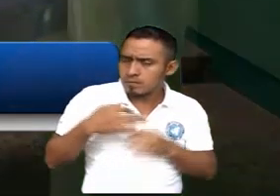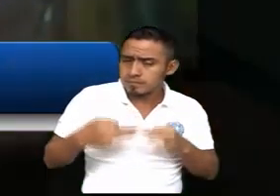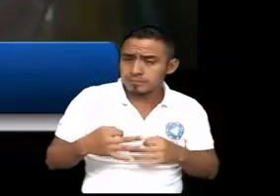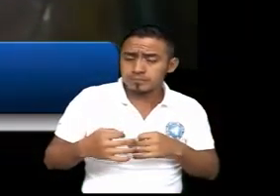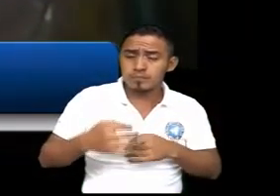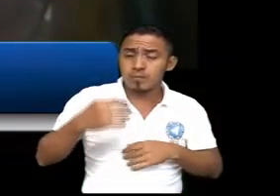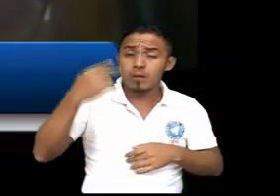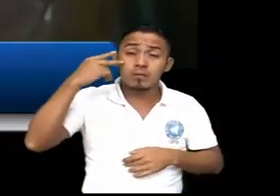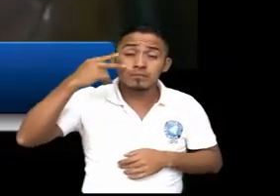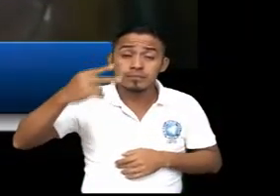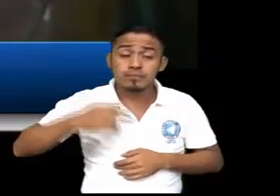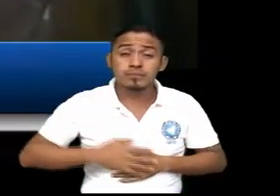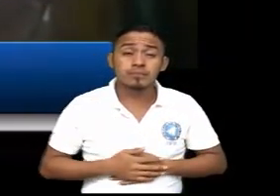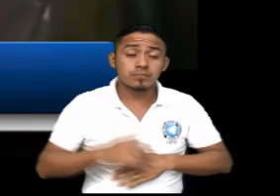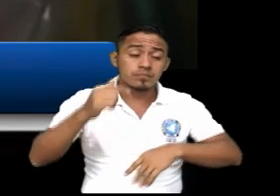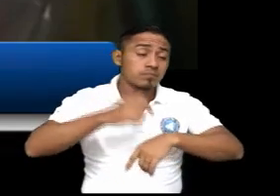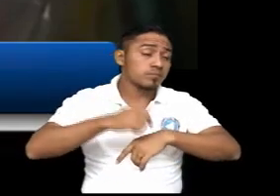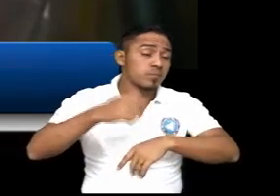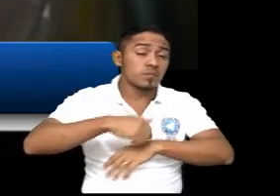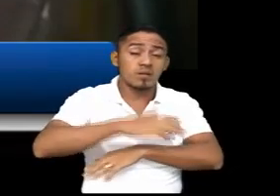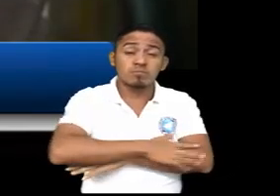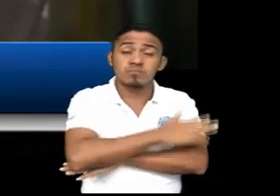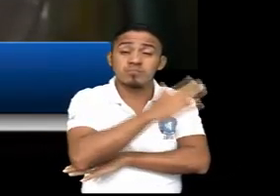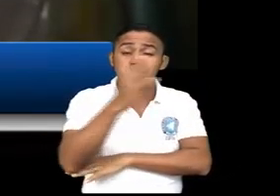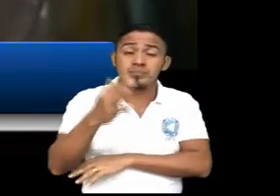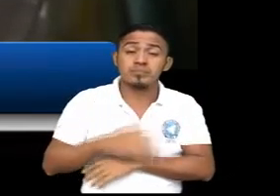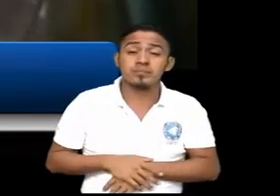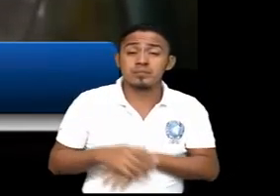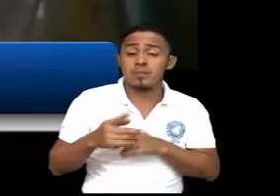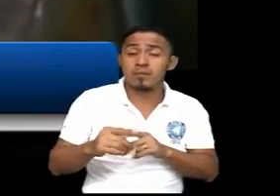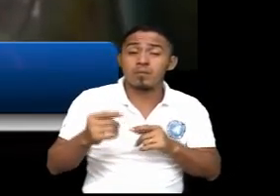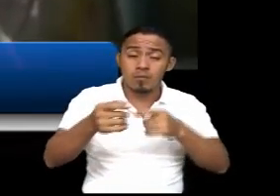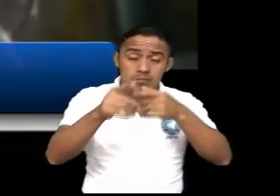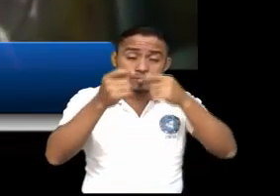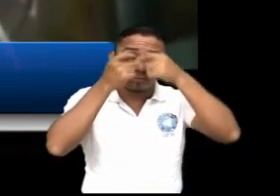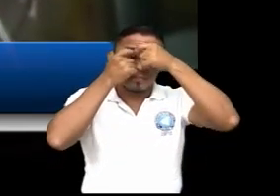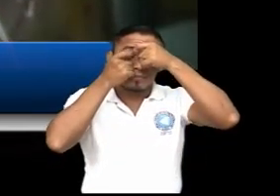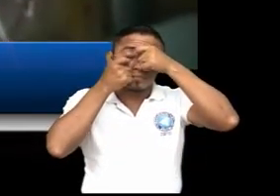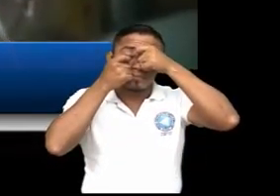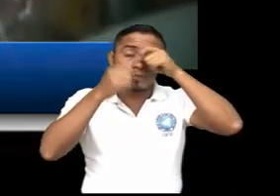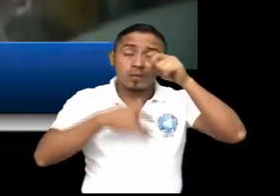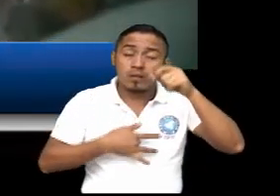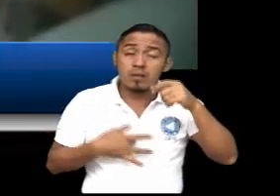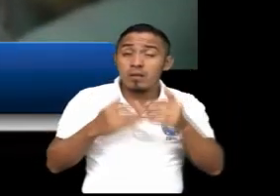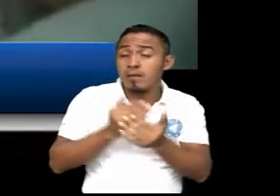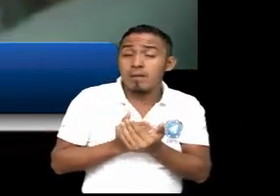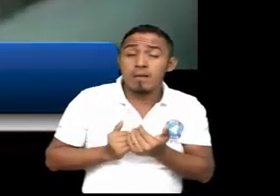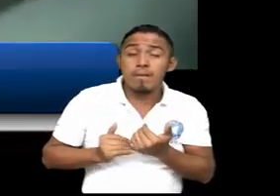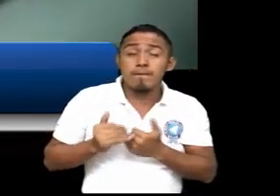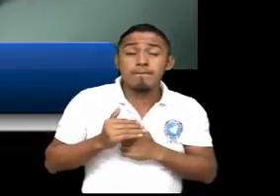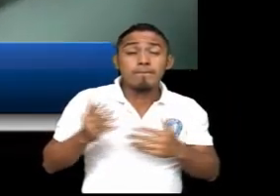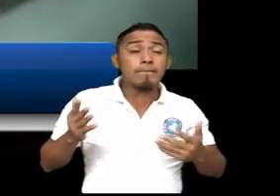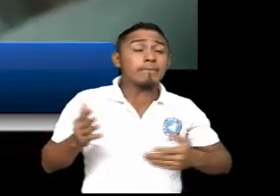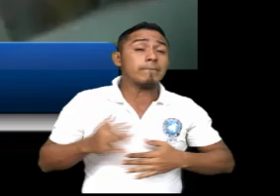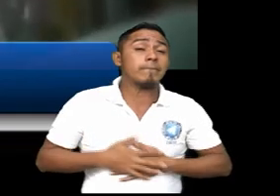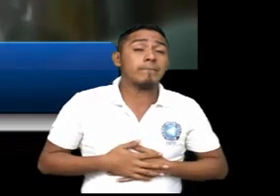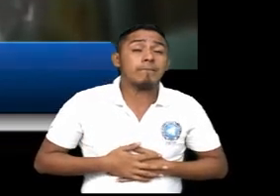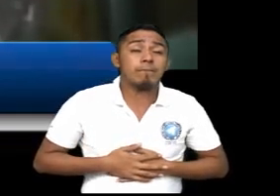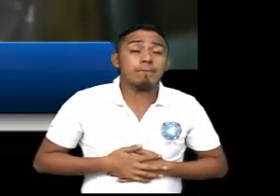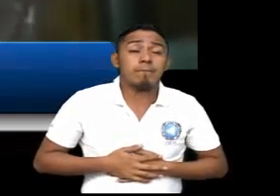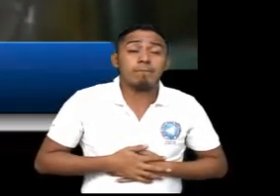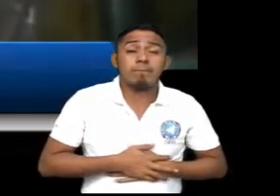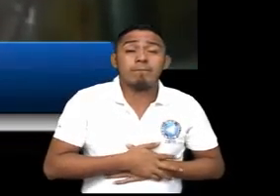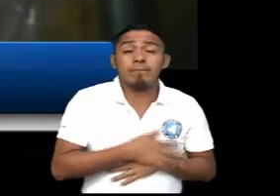un lente externo. Pero si vos haces una cirugía de catarata, necesitas poner un lente, porque este es un lente natural. Es una sustitución,